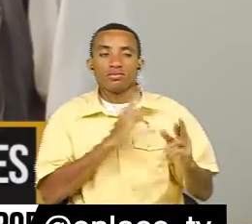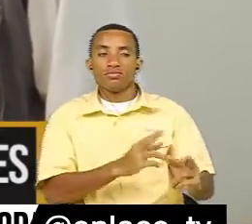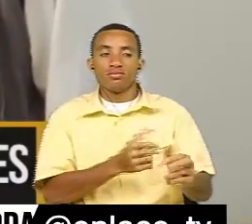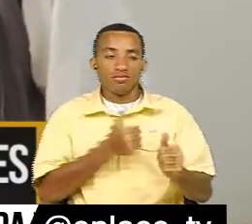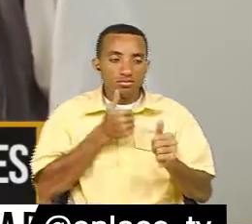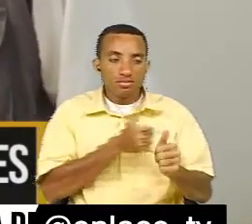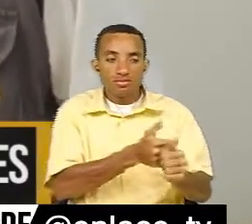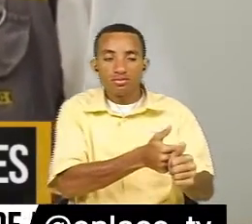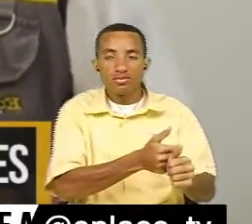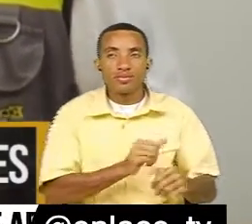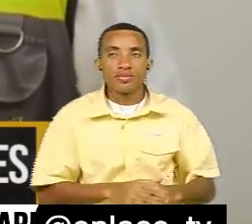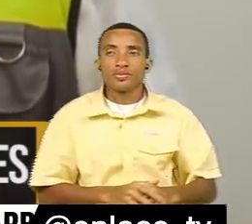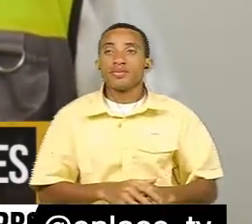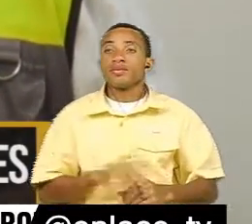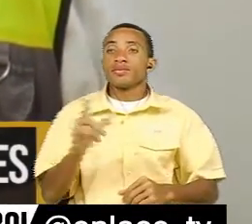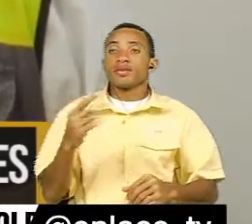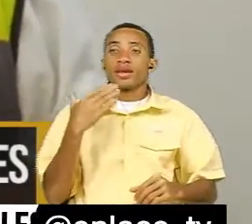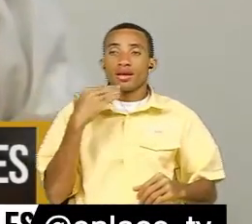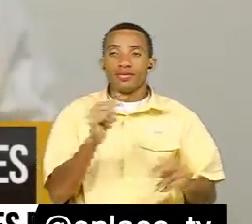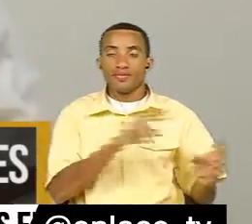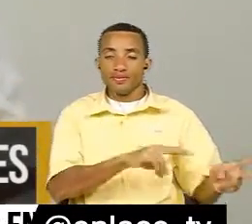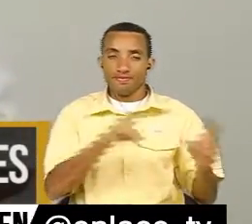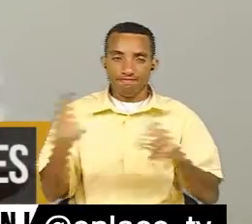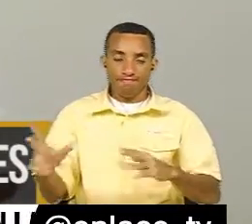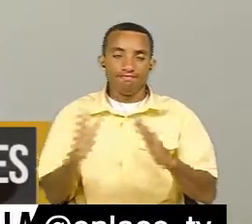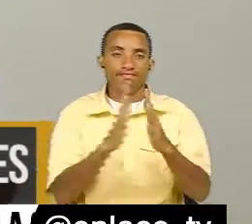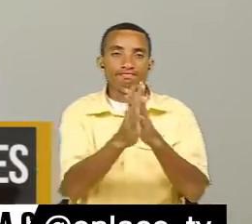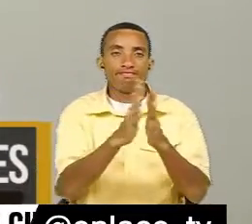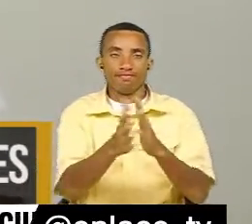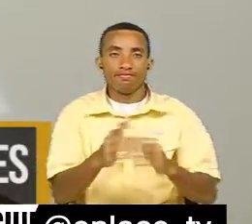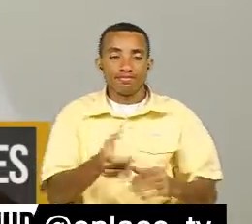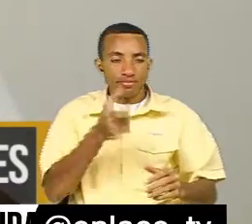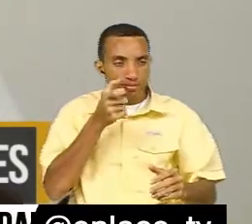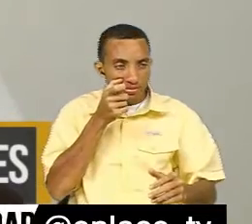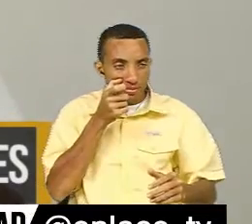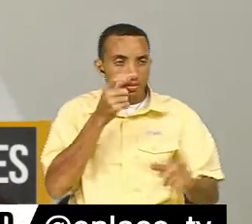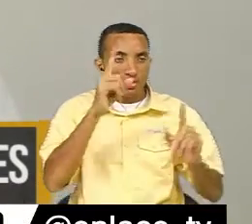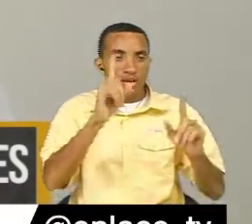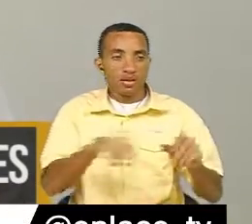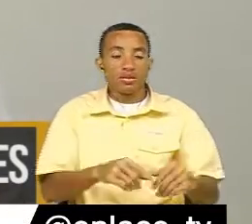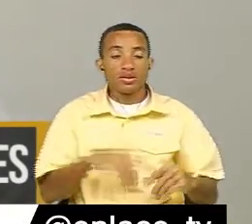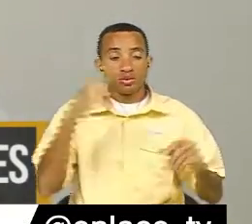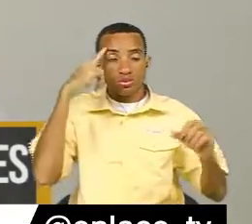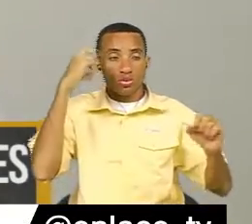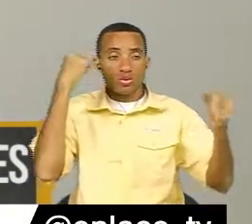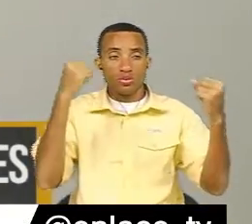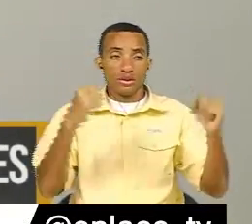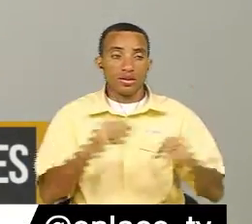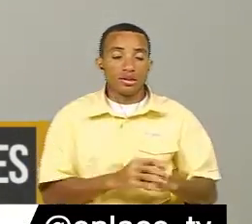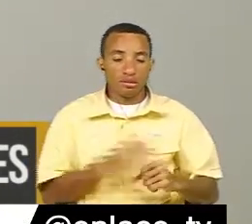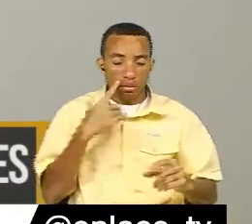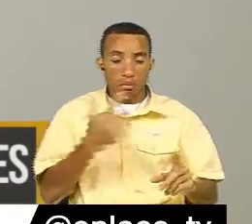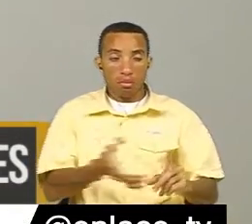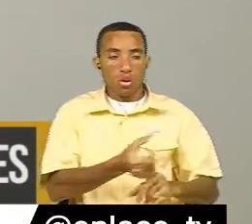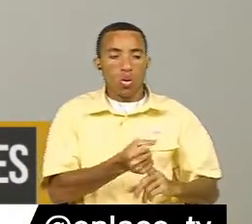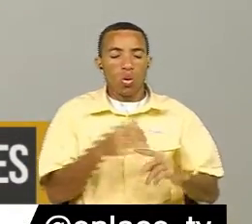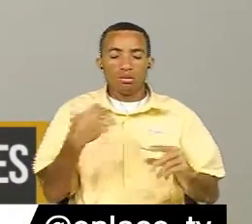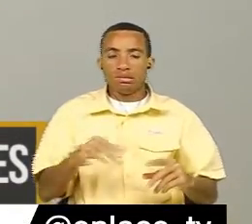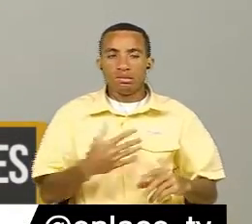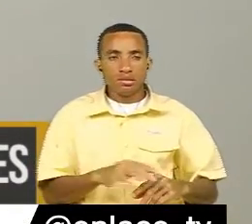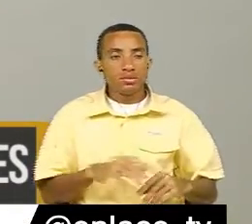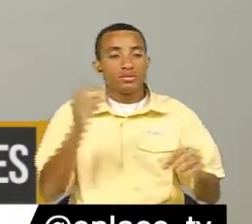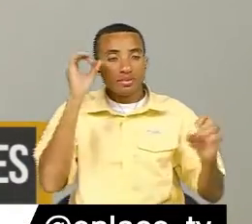la fecha. Bien, la señora Contralora presentando este informe de auditoría, el cual cualifica de preocupante lo que ha encontrado en esta